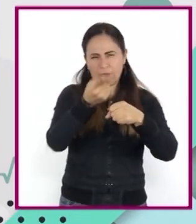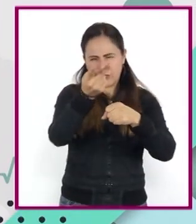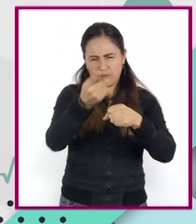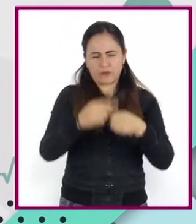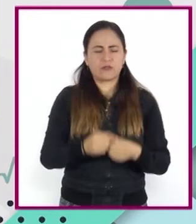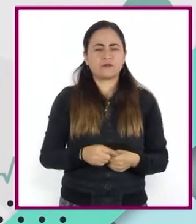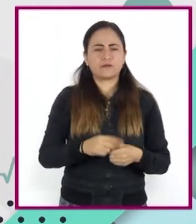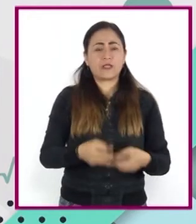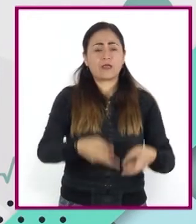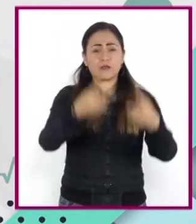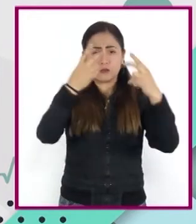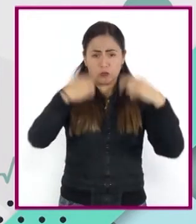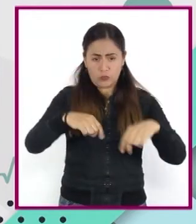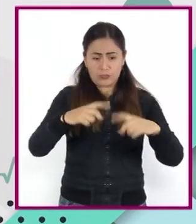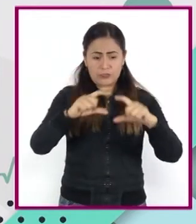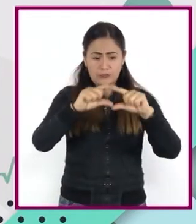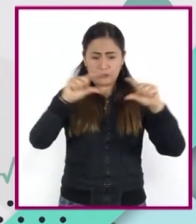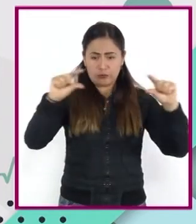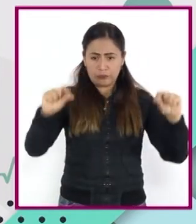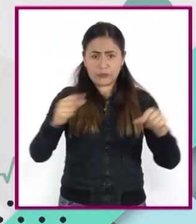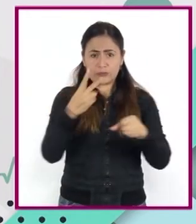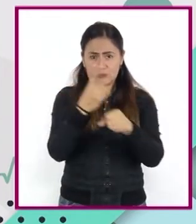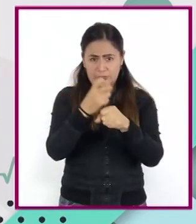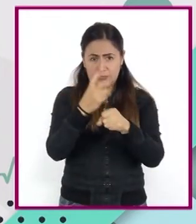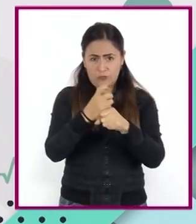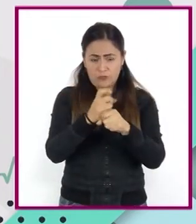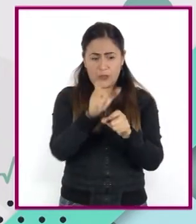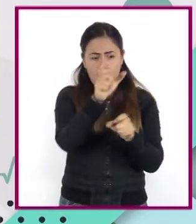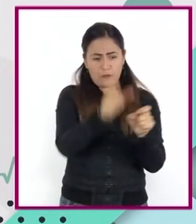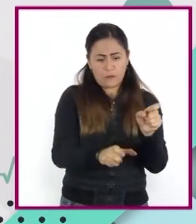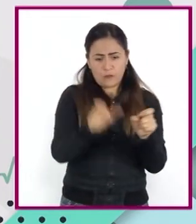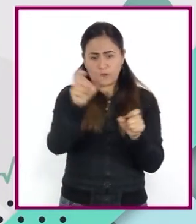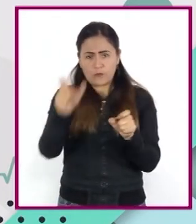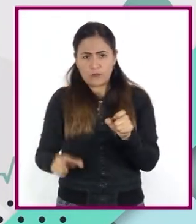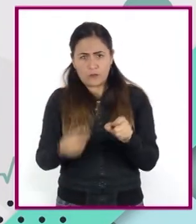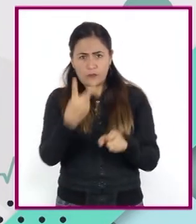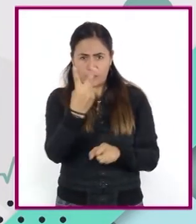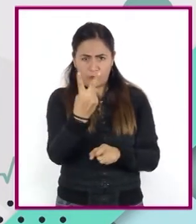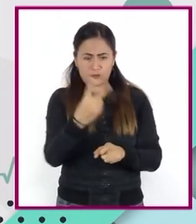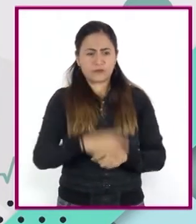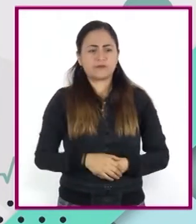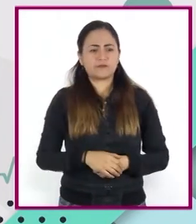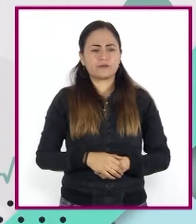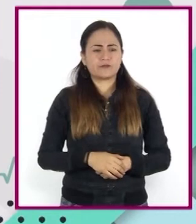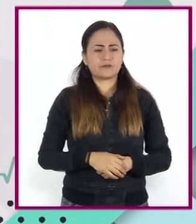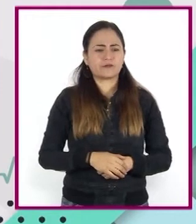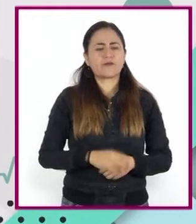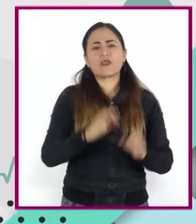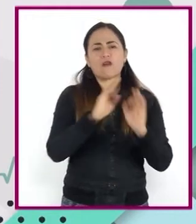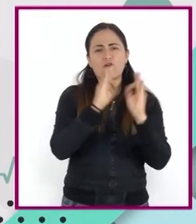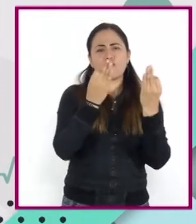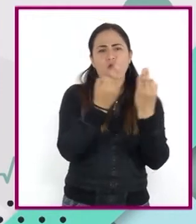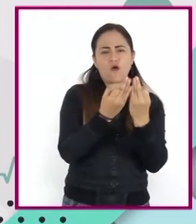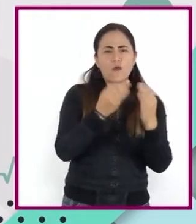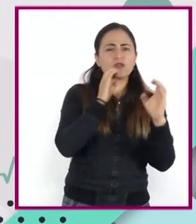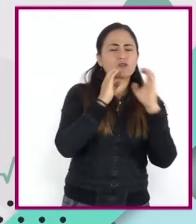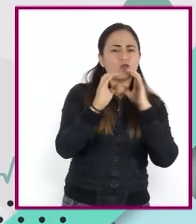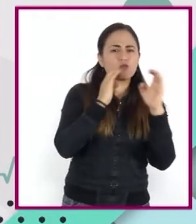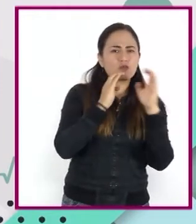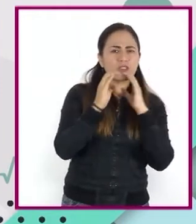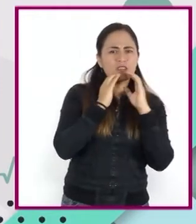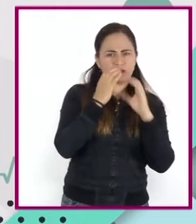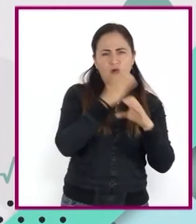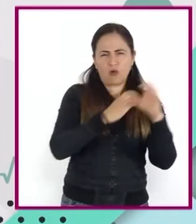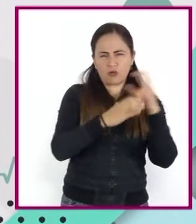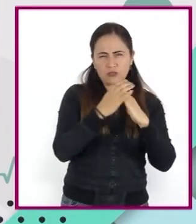A partir del segundo renglón, se dividió en 2 columnas: medios de comunicación y número de alumnas